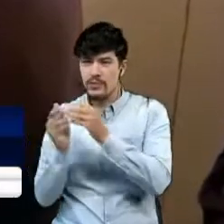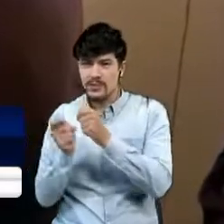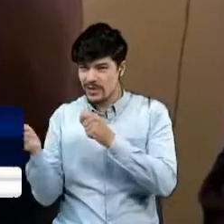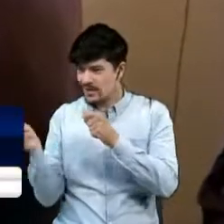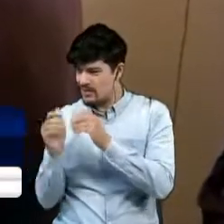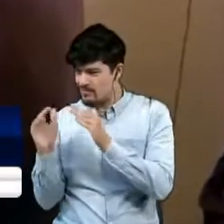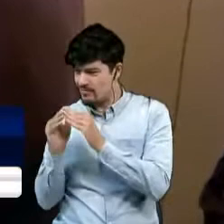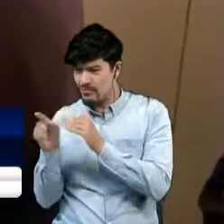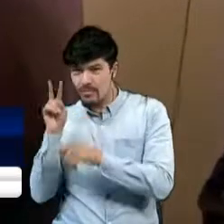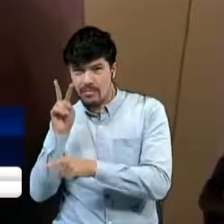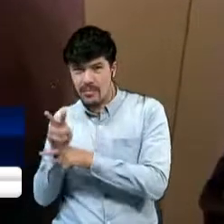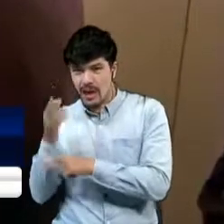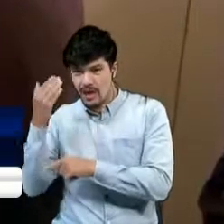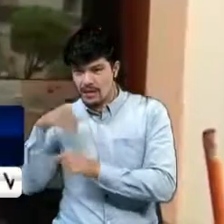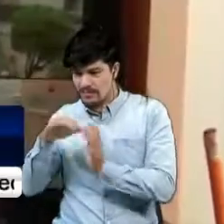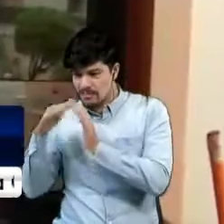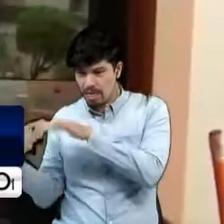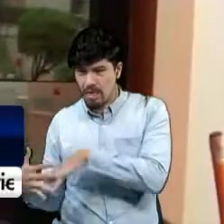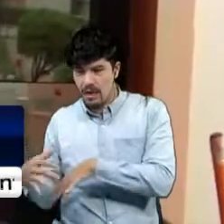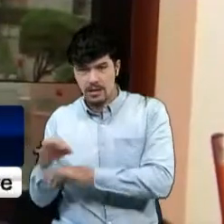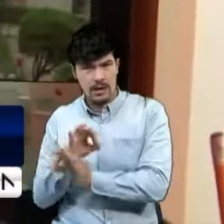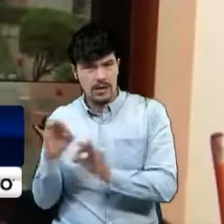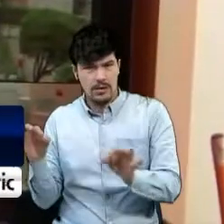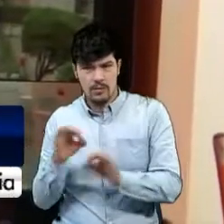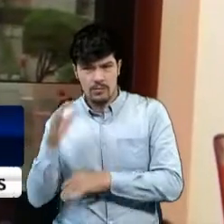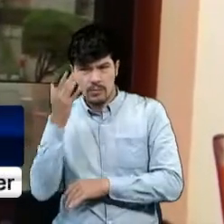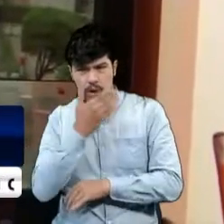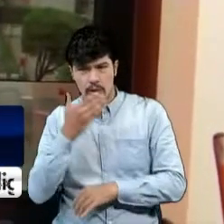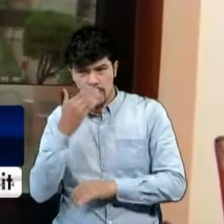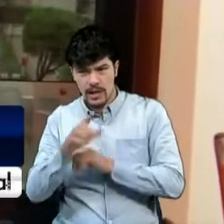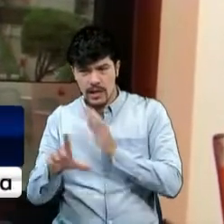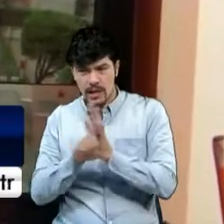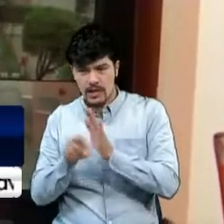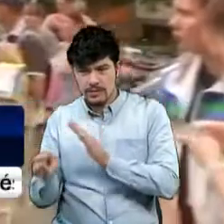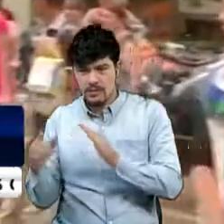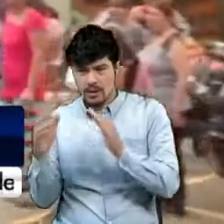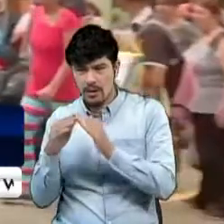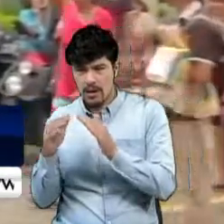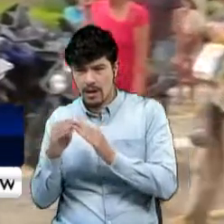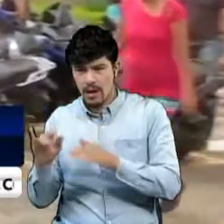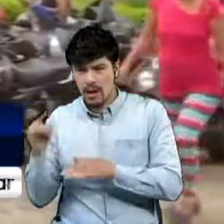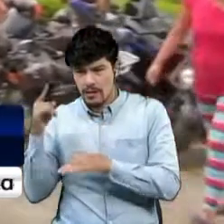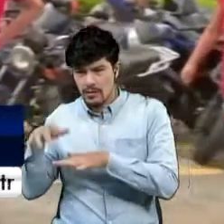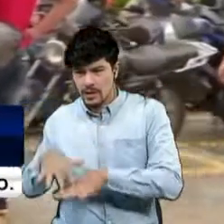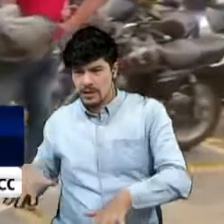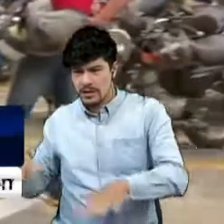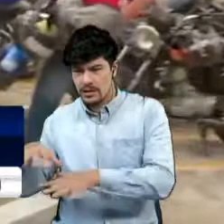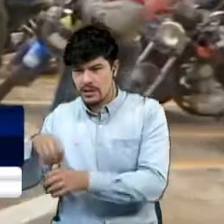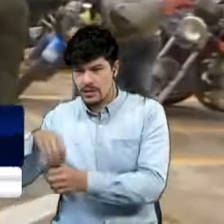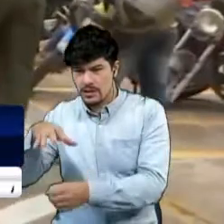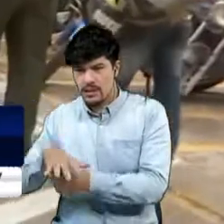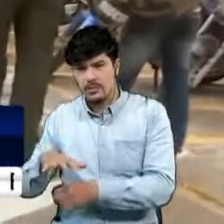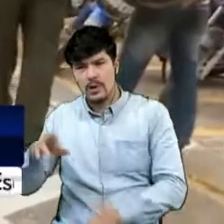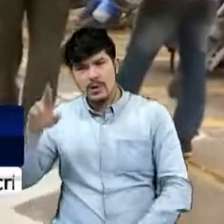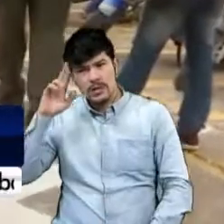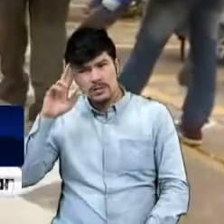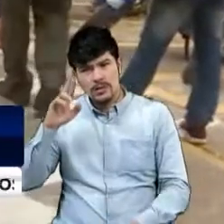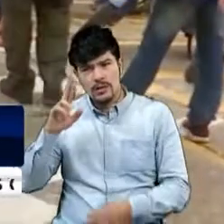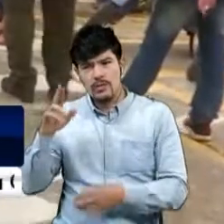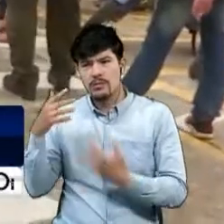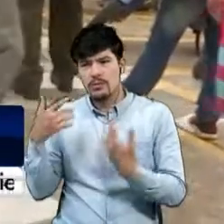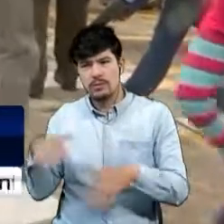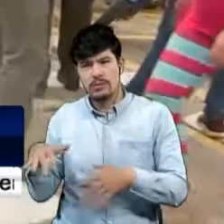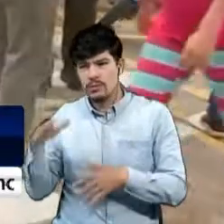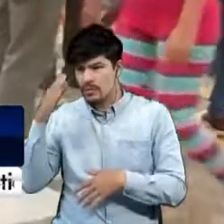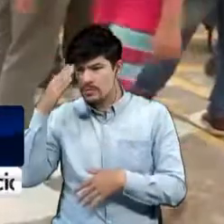de seguridad demolida en ningún momento se les comprobó de forma legal que la garita estuviese ubicada en espacio público lo que ellos consideran un